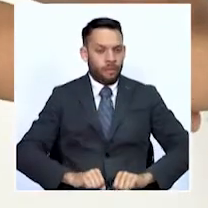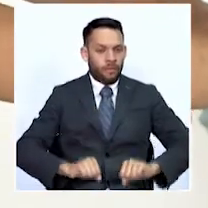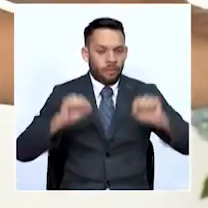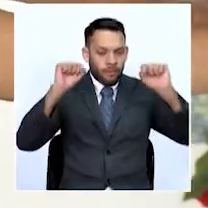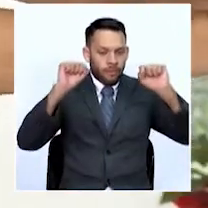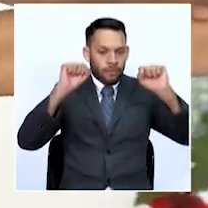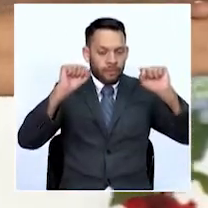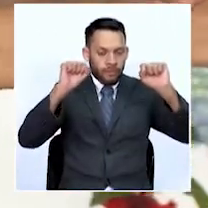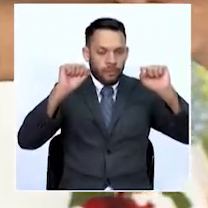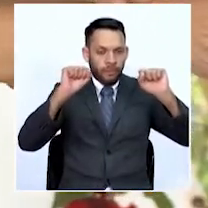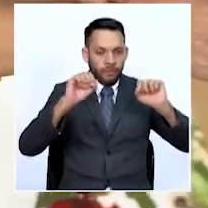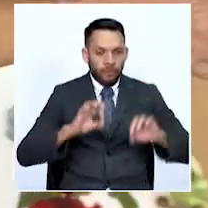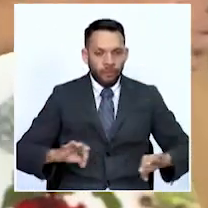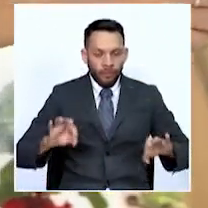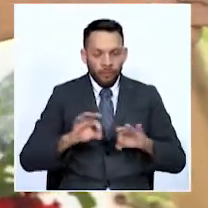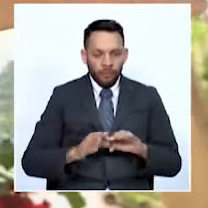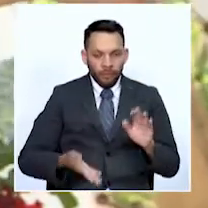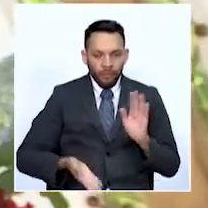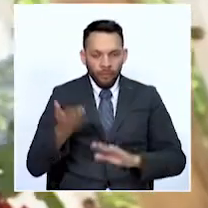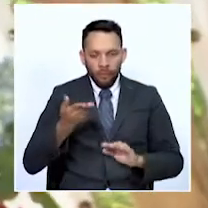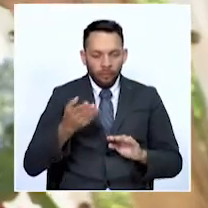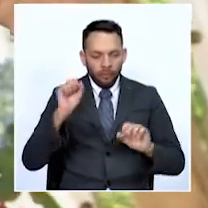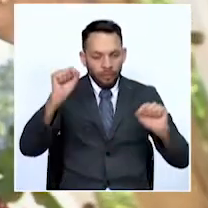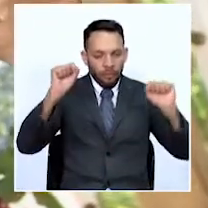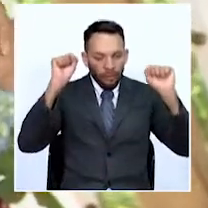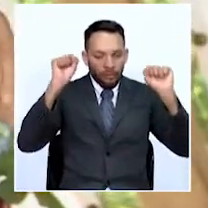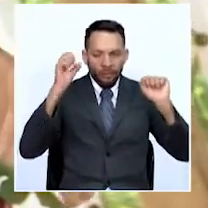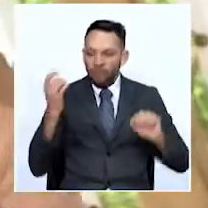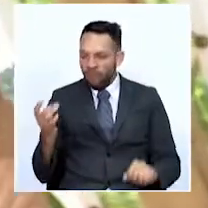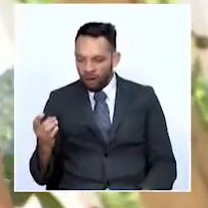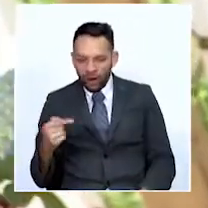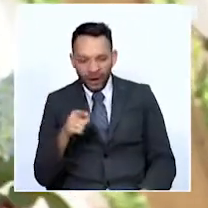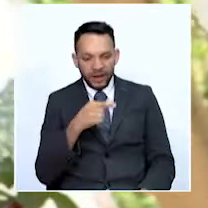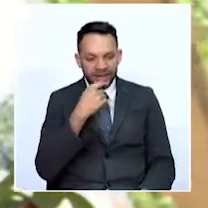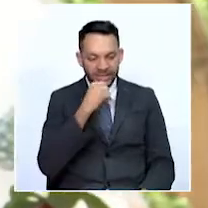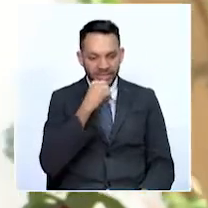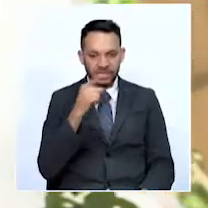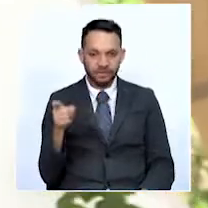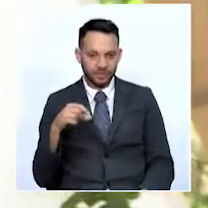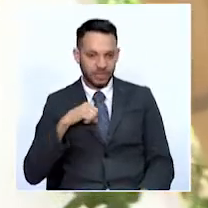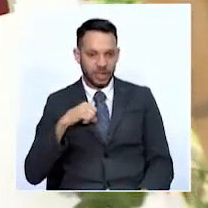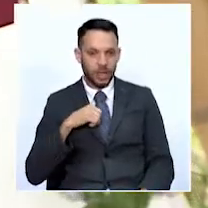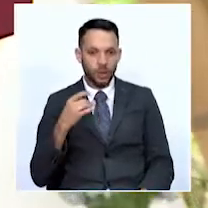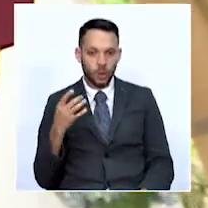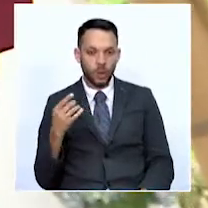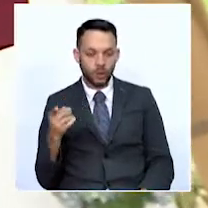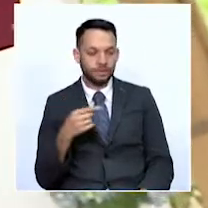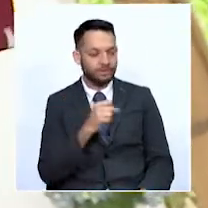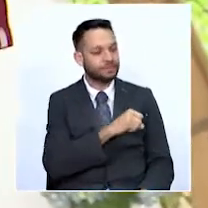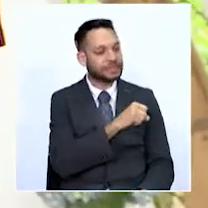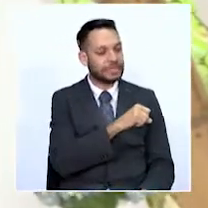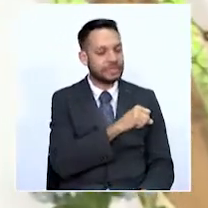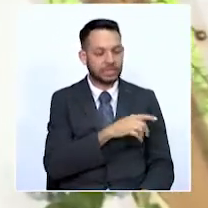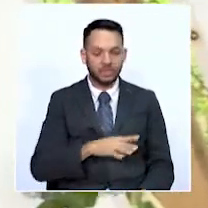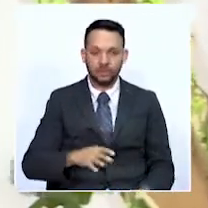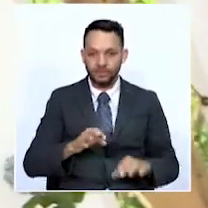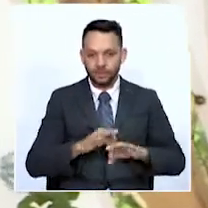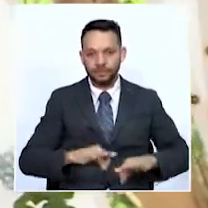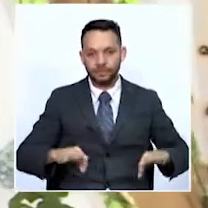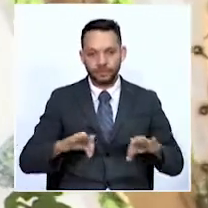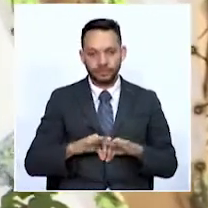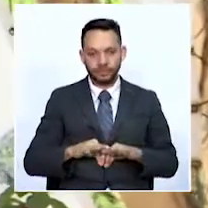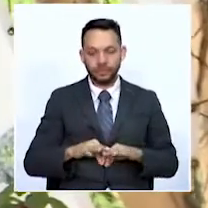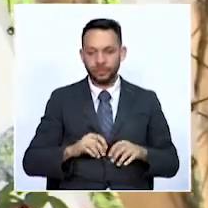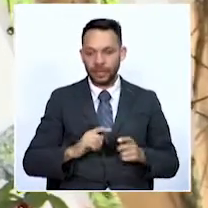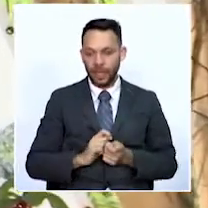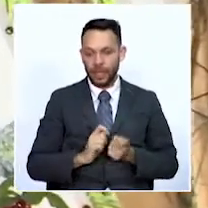empuja. Súbalos, dolor, ¿sí? Entonces este movimiento del pulgar hacia arriba es rotación